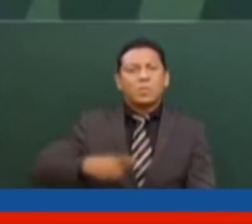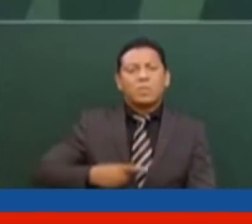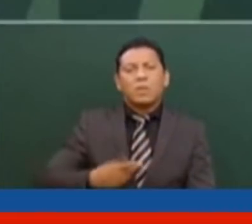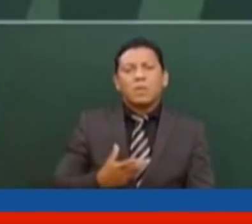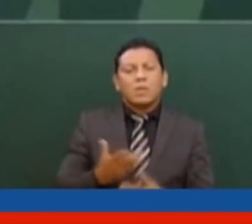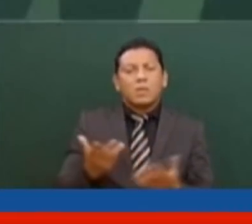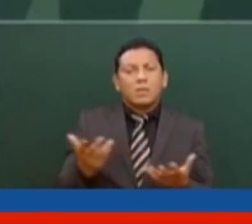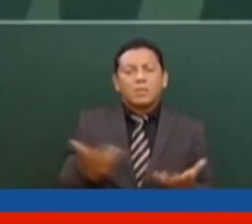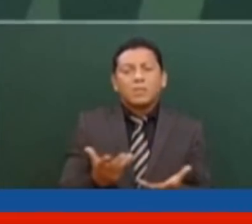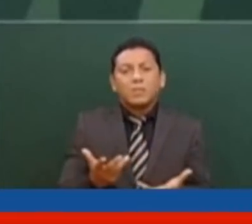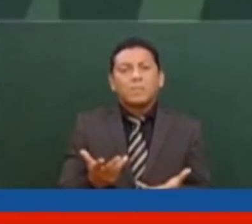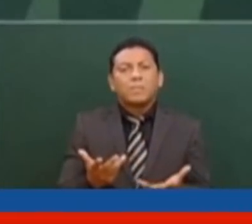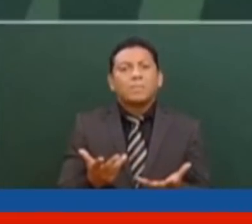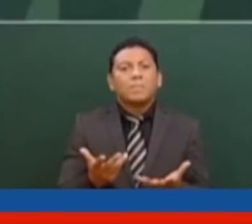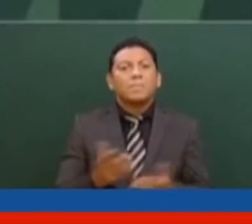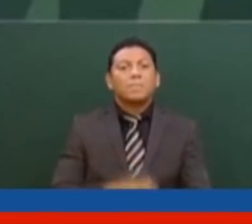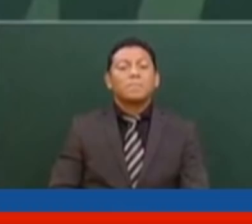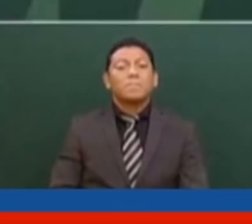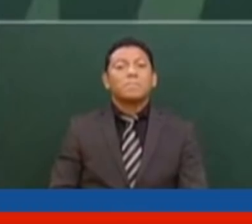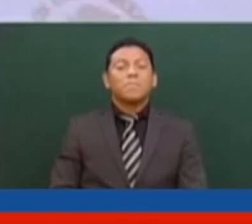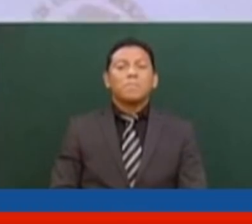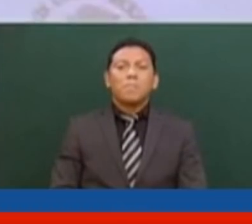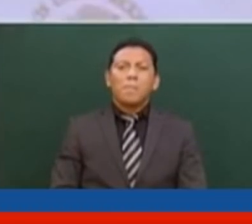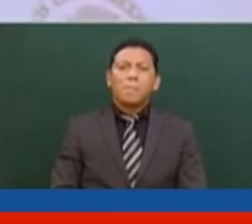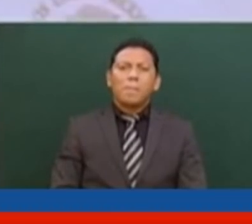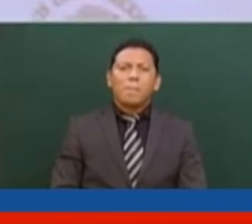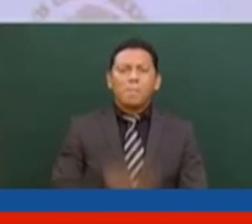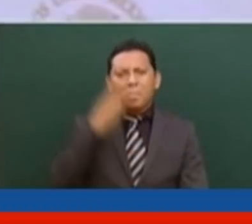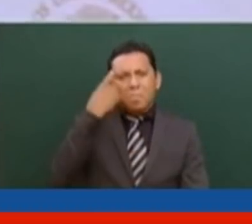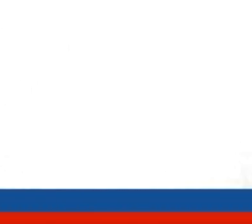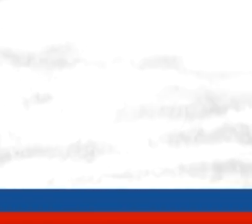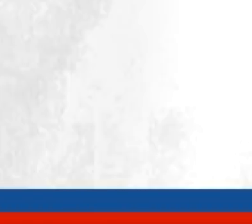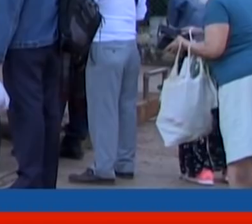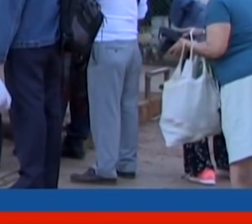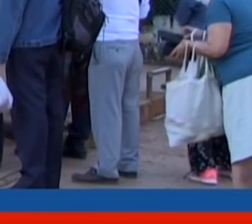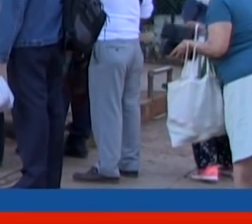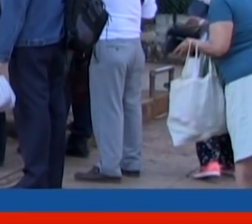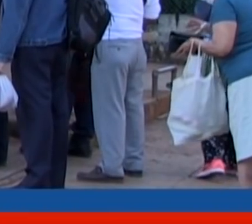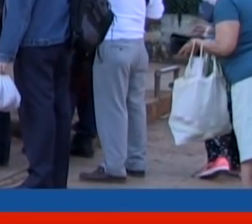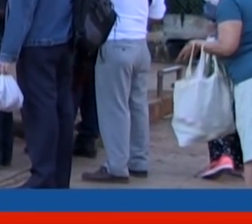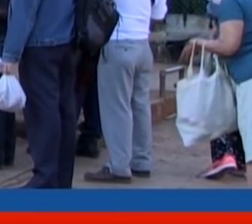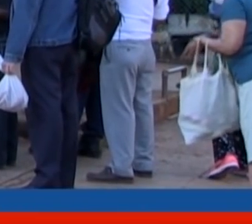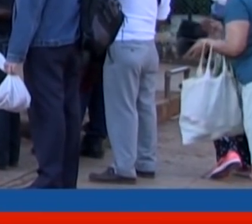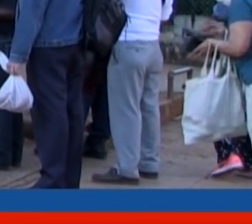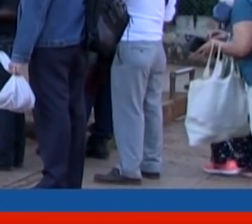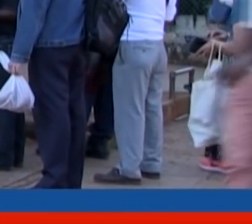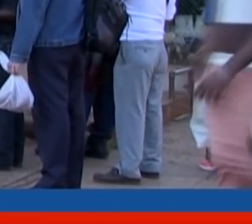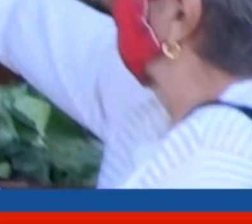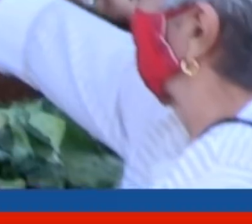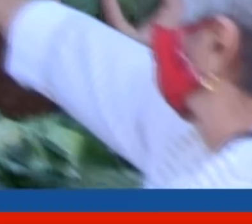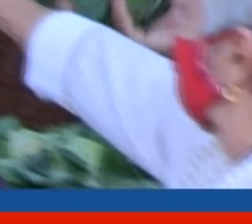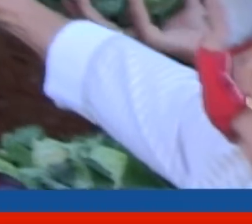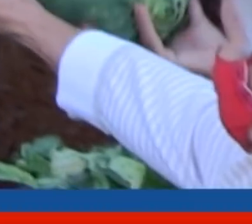cercado, bloqueado Cuba padece una